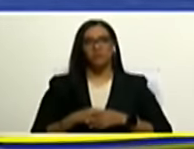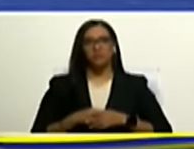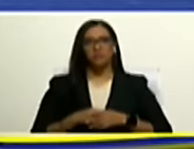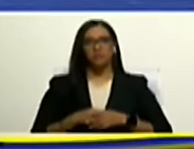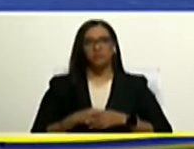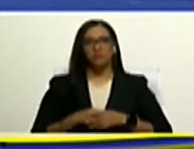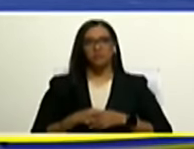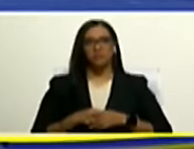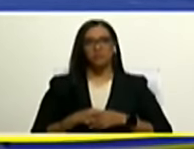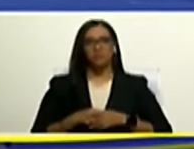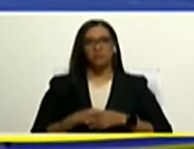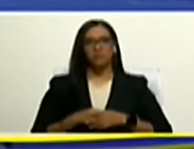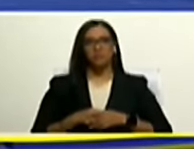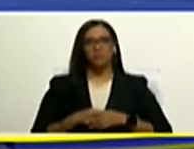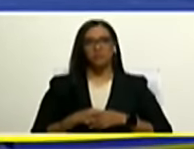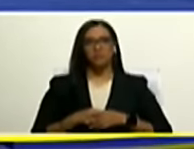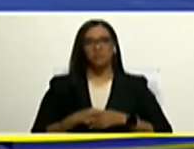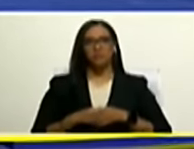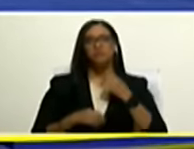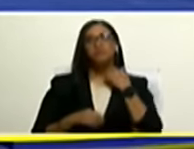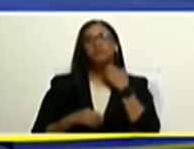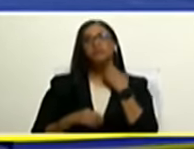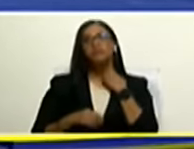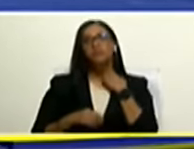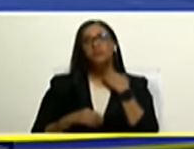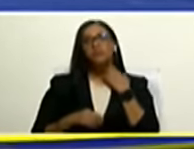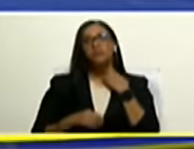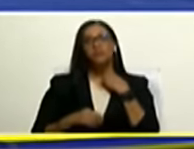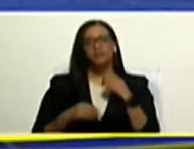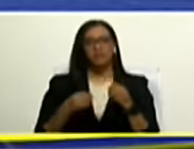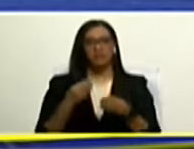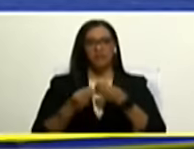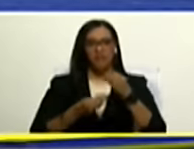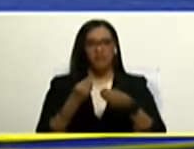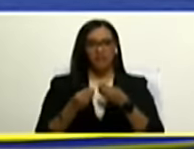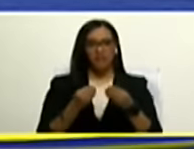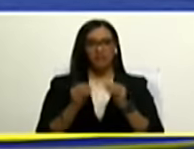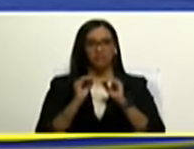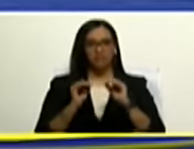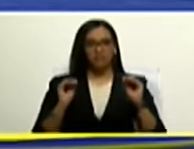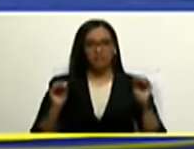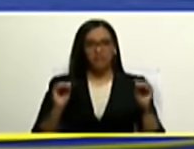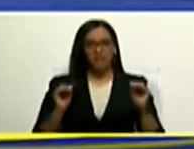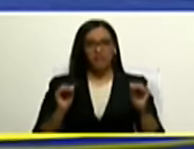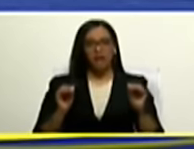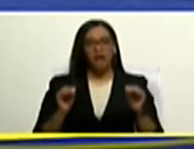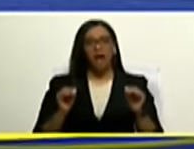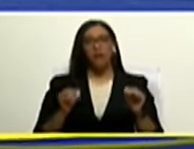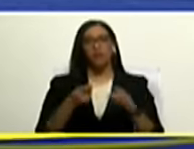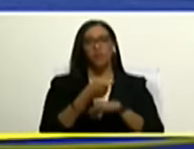se apela al recurso de convocar al gobierno de los Estados Unidos